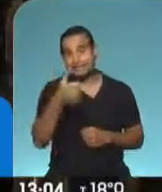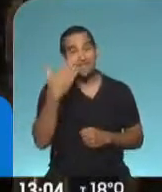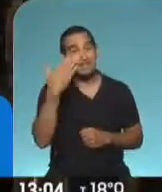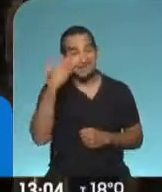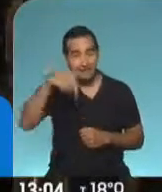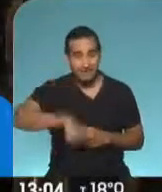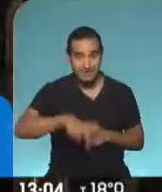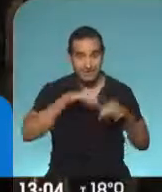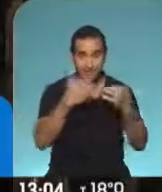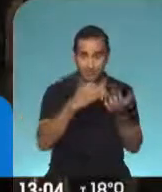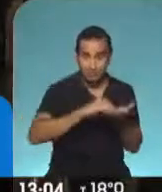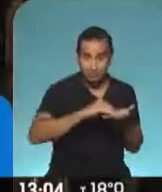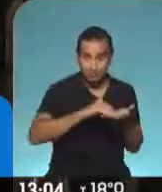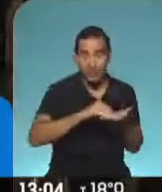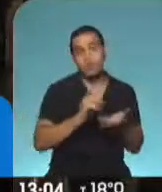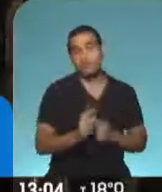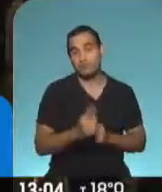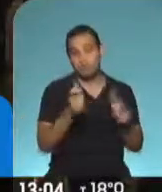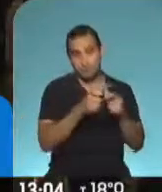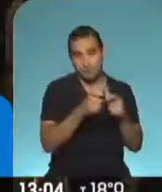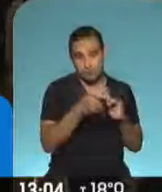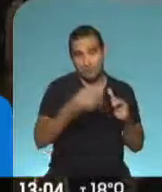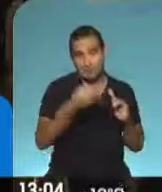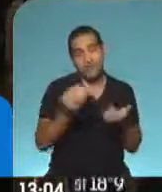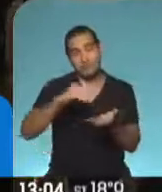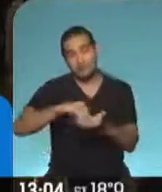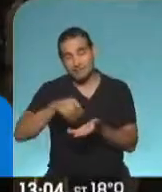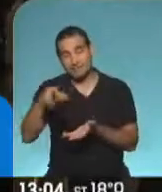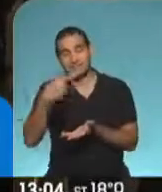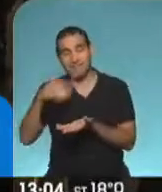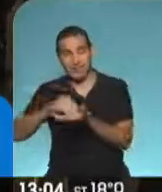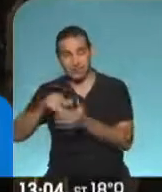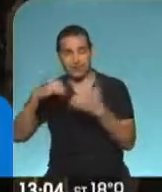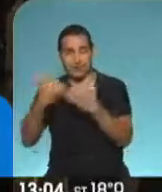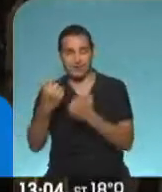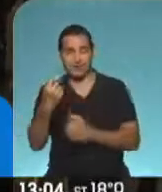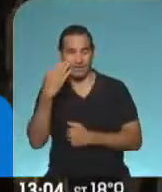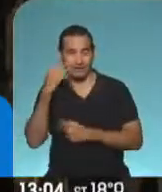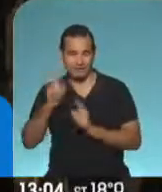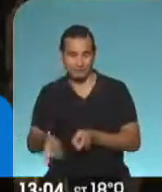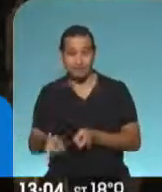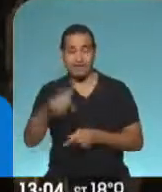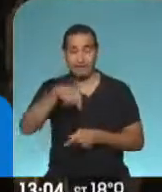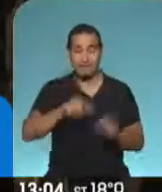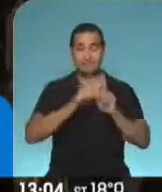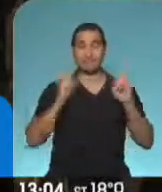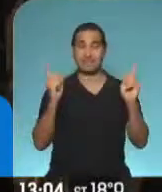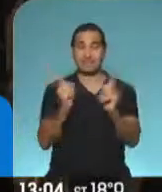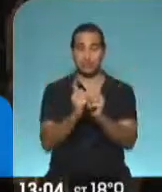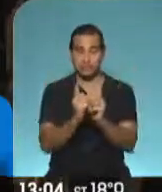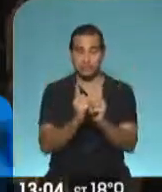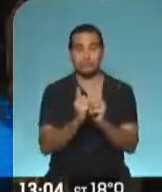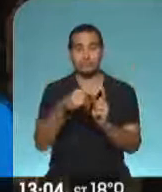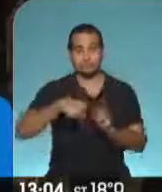aquí en la Cámara Baja, y la sesión histórica también en la Cámara de Senadores a partir de las 2 de la tarde. Estamos en el Salón de los Pasos Perdidos, aquí vamos a permanecer